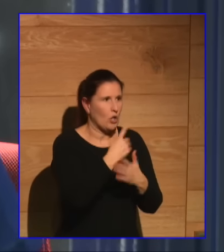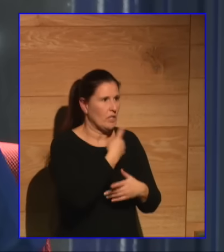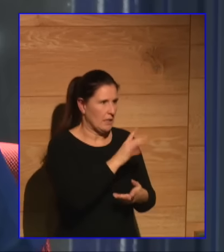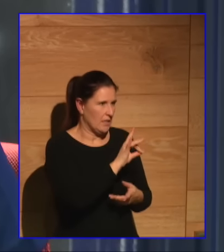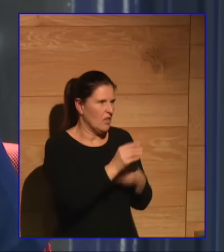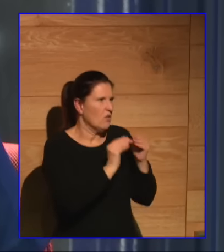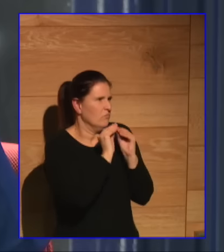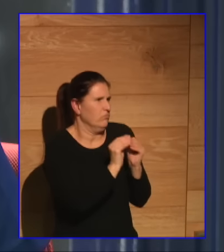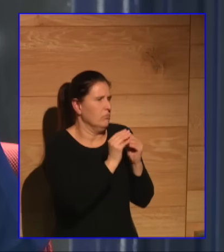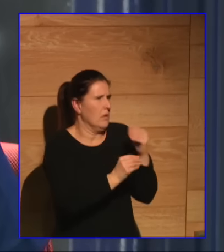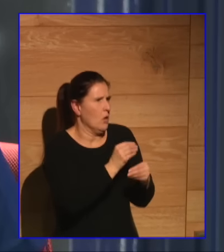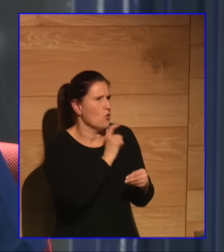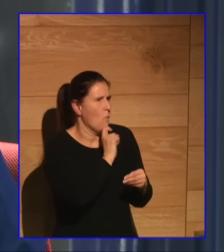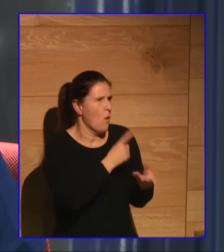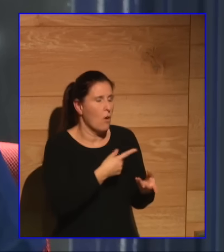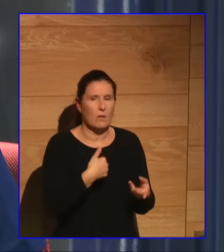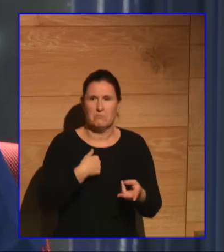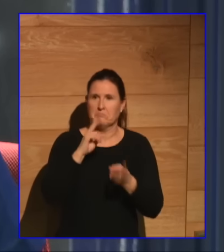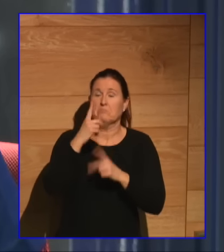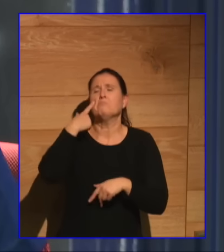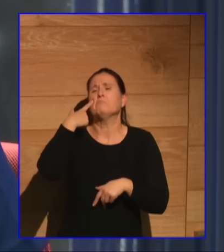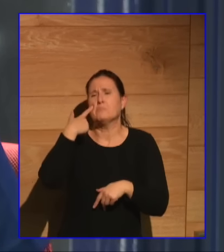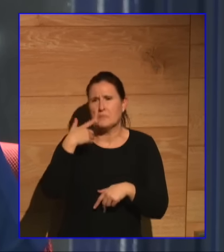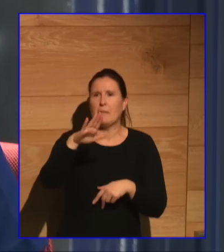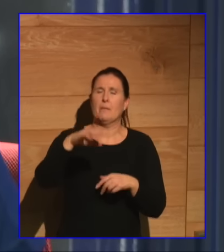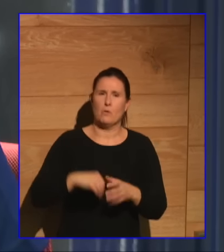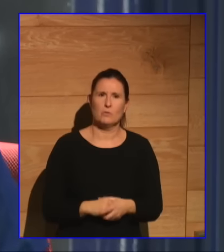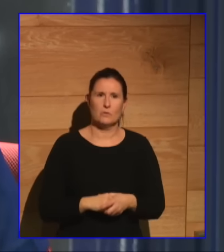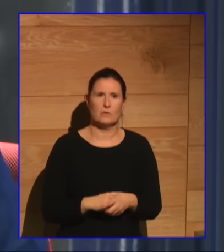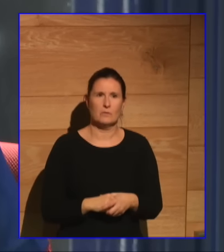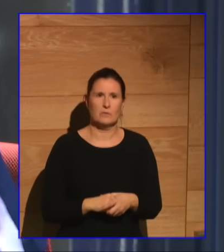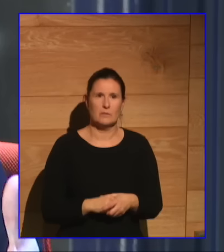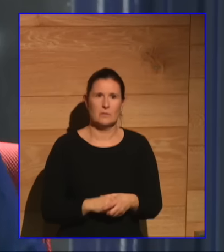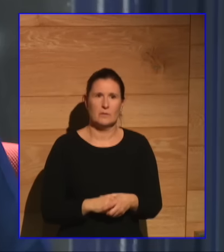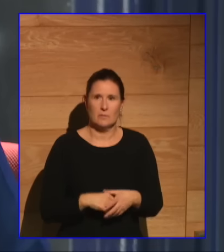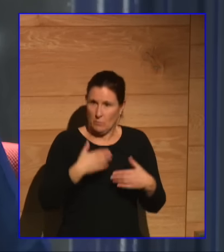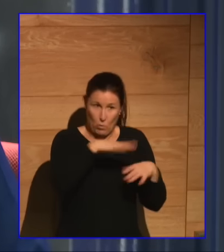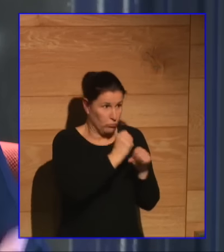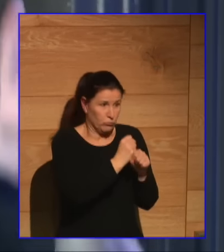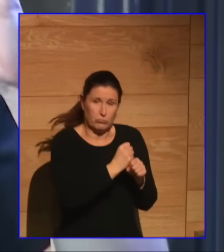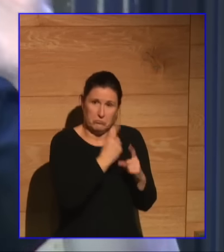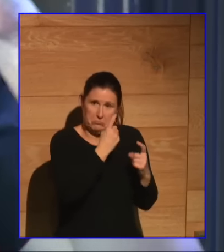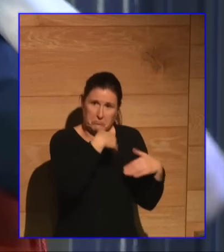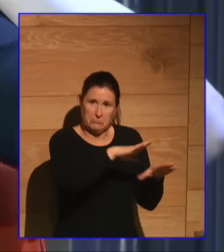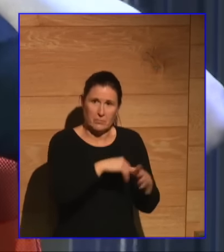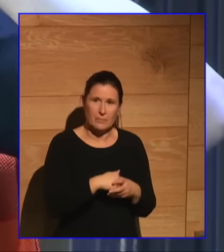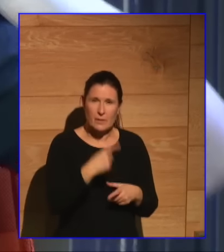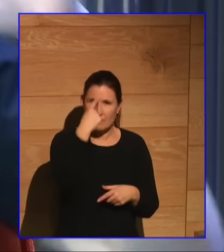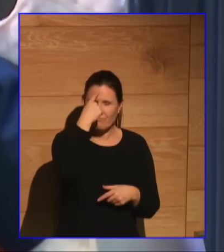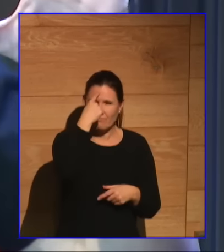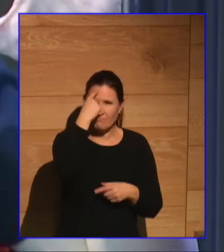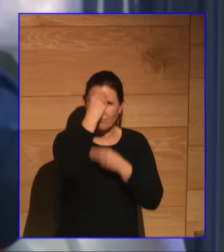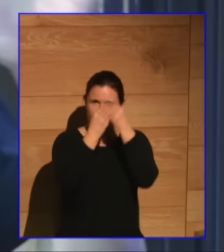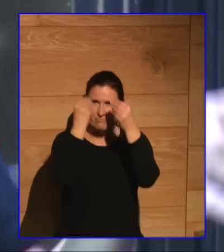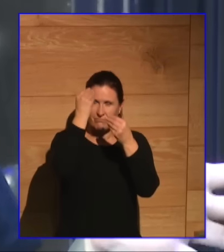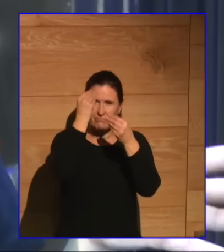¿cómo lo vas a hacer? Y él decía, pues ya veremos. Pero tú tira. Eso es, pero lo que tenía en la cabeza él era